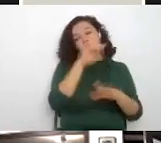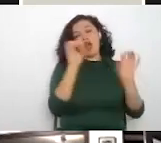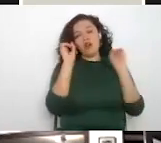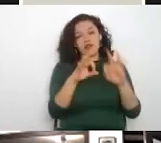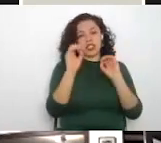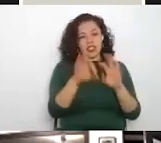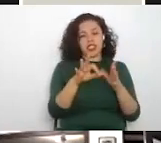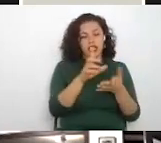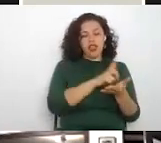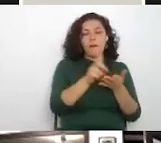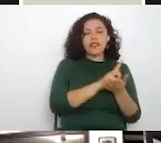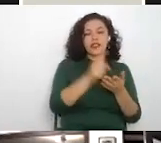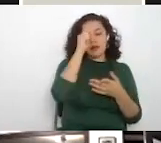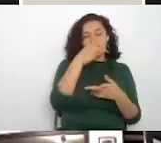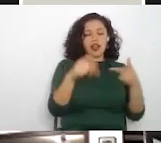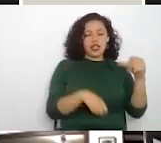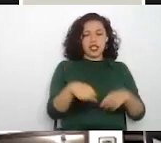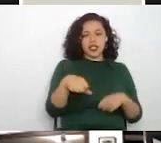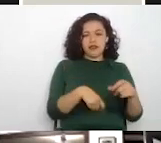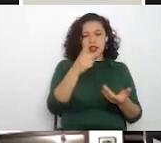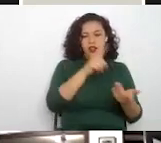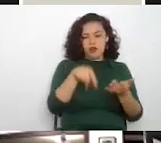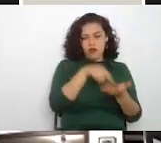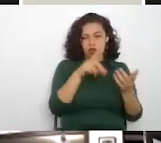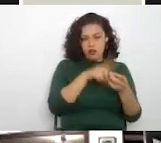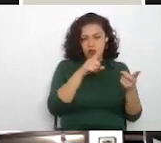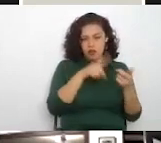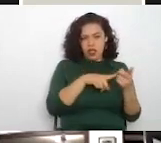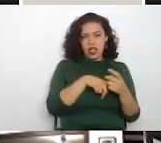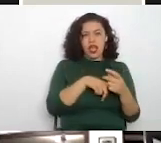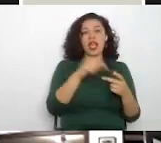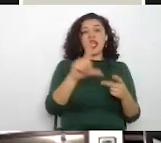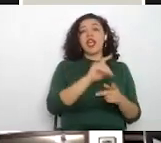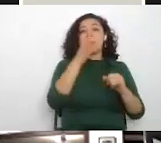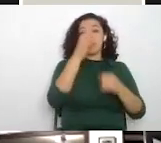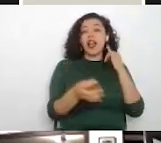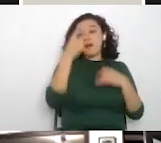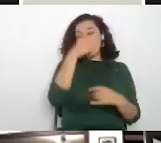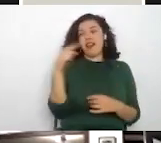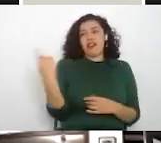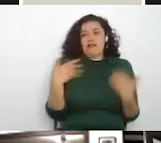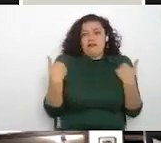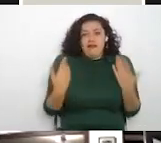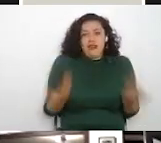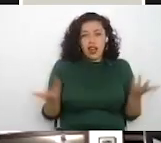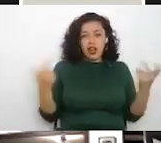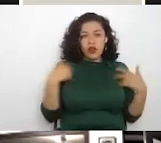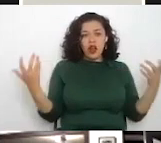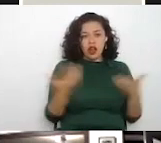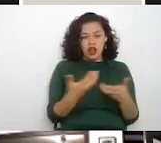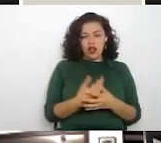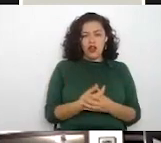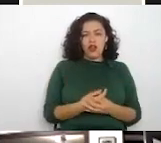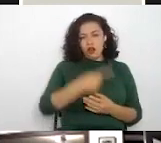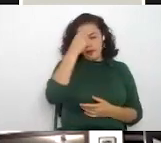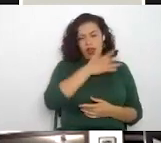lleva a cabo la actividad, ¿no? Y finalmente, ¿para qué se hace? ¿Para qué se hace? Que es la